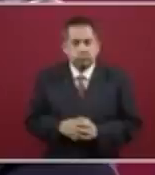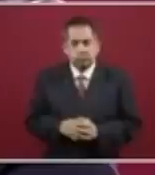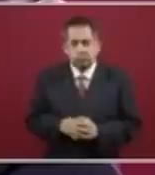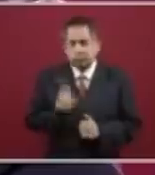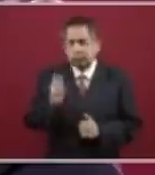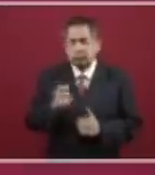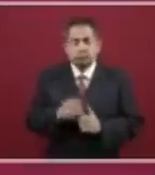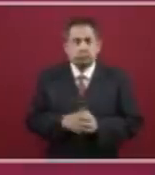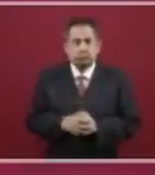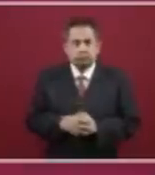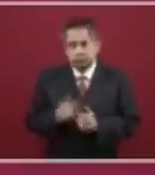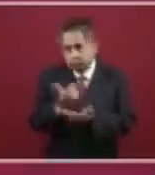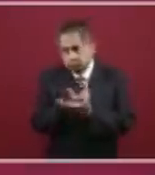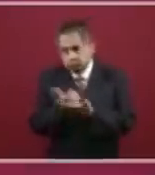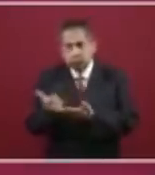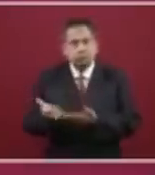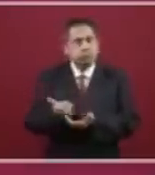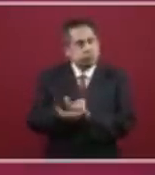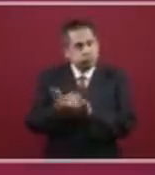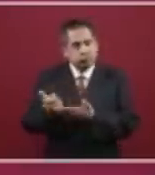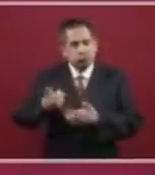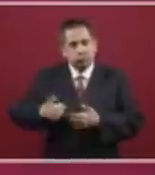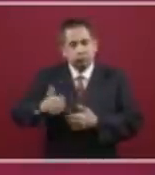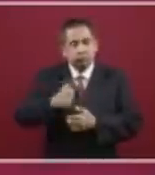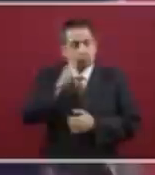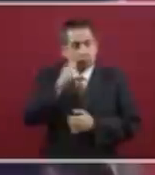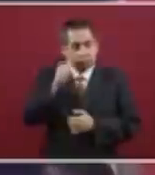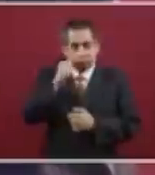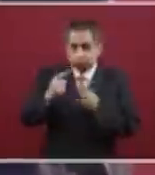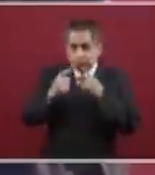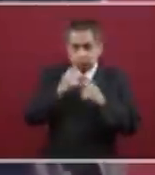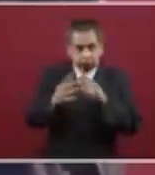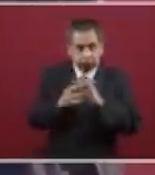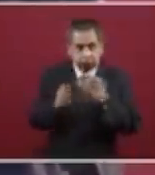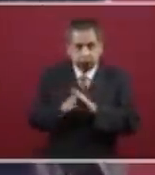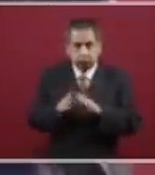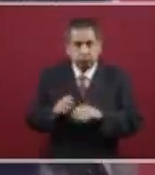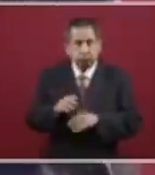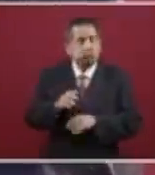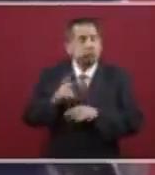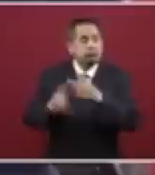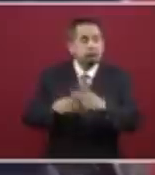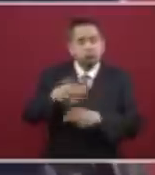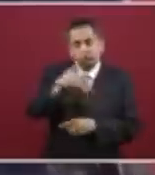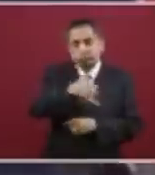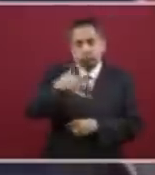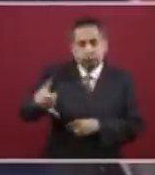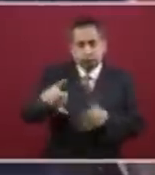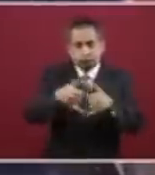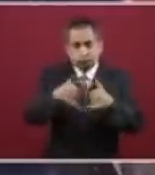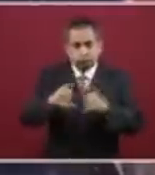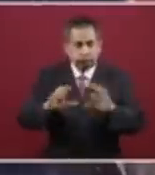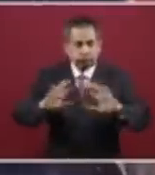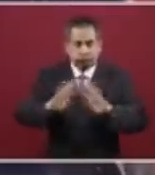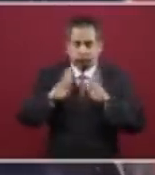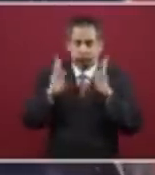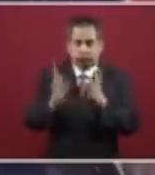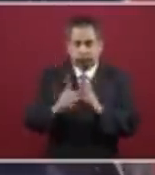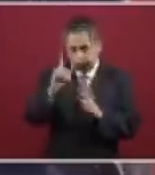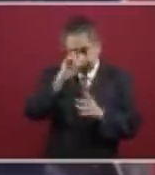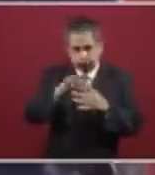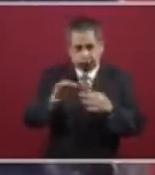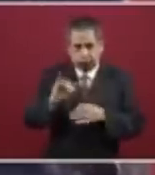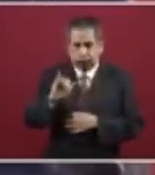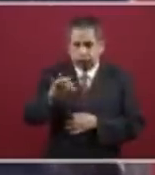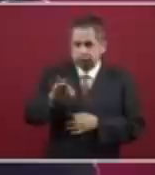en nómina. Ayer estuve en el Infonavit, en el Consejo,